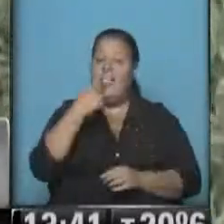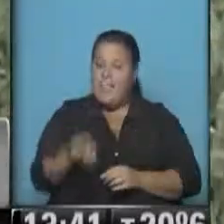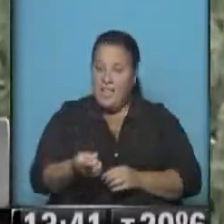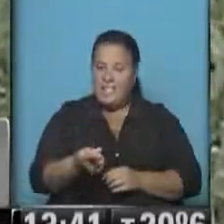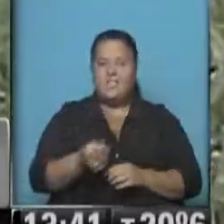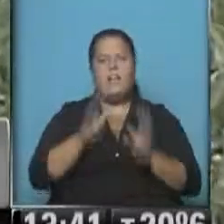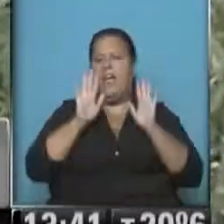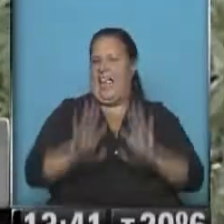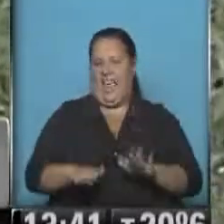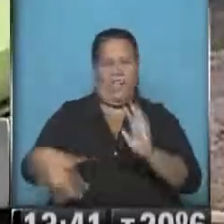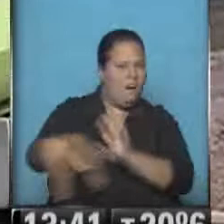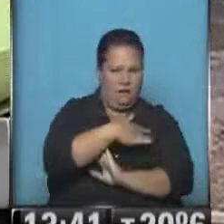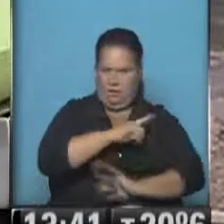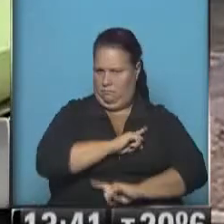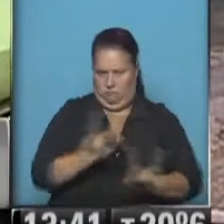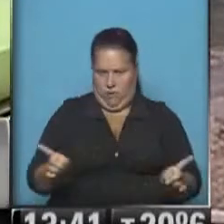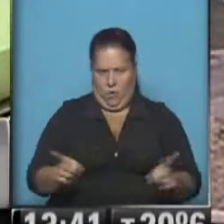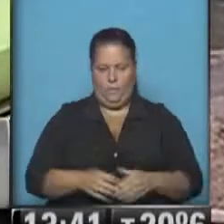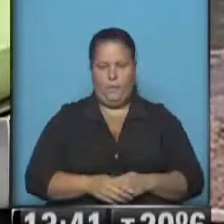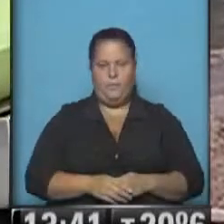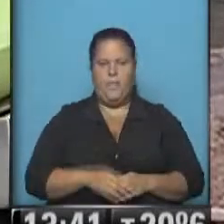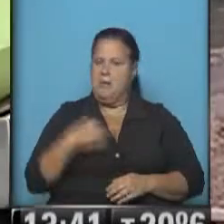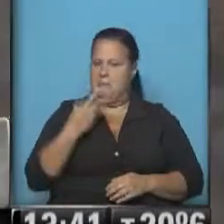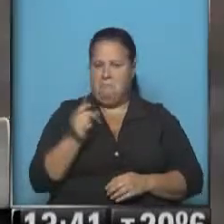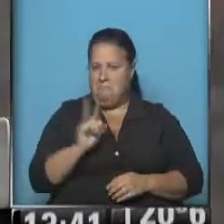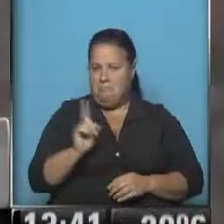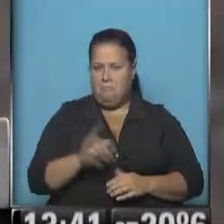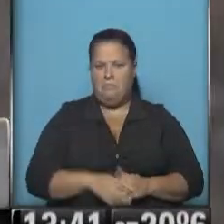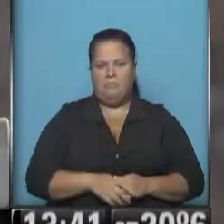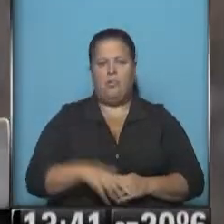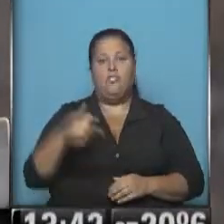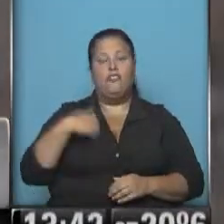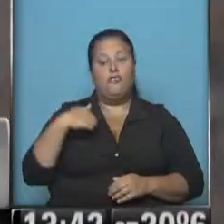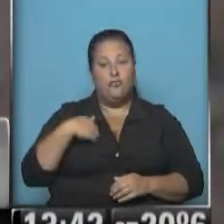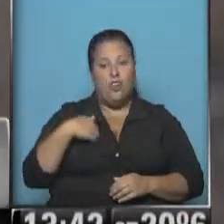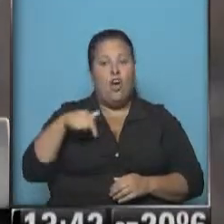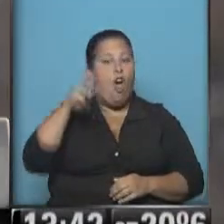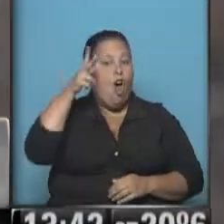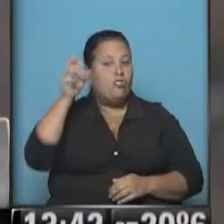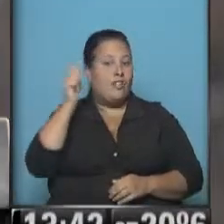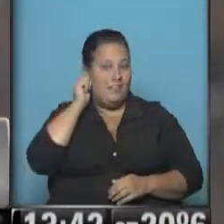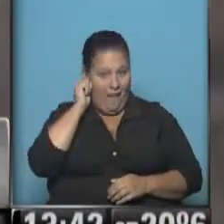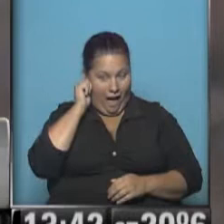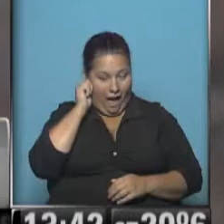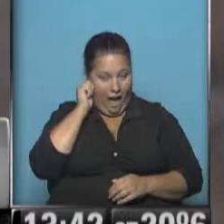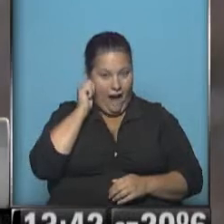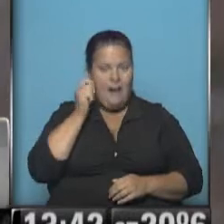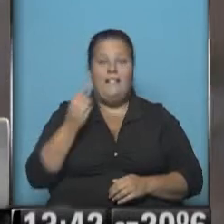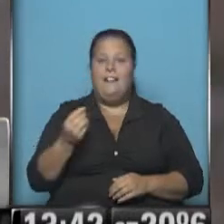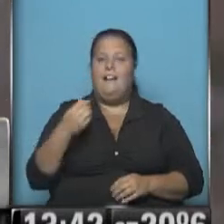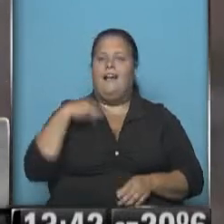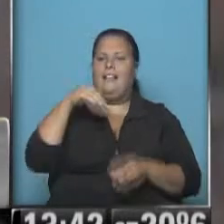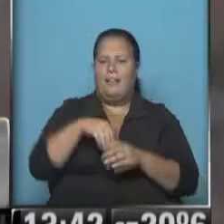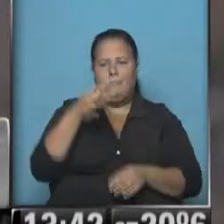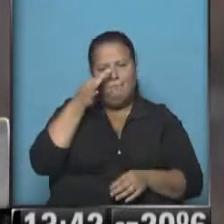no piensa abandonar la zona. Miedo no, porque yo tengo 80 años, de los cuales he